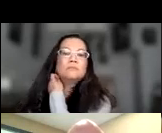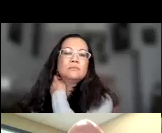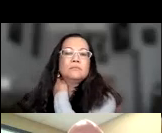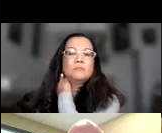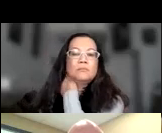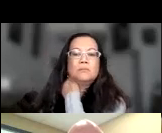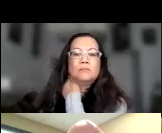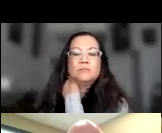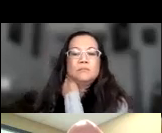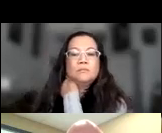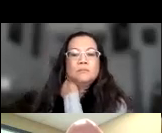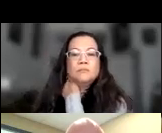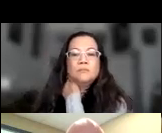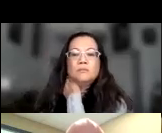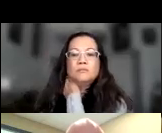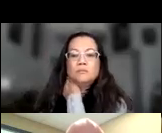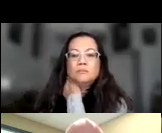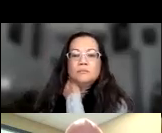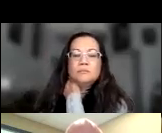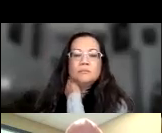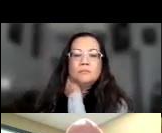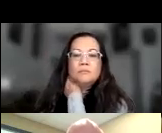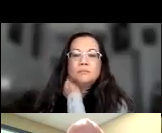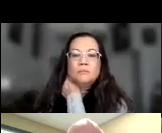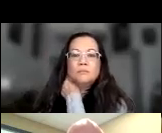islámicos pacíficos. Entonces, así que